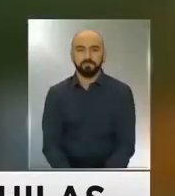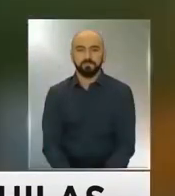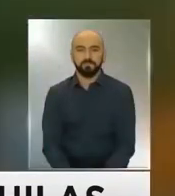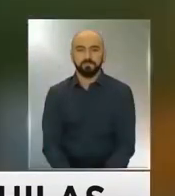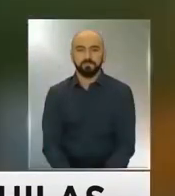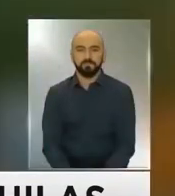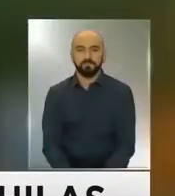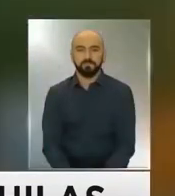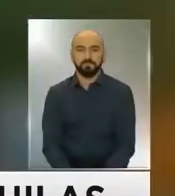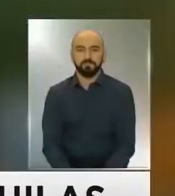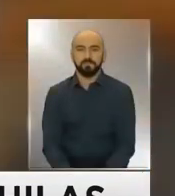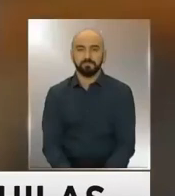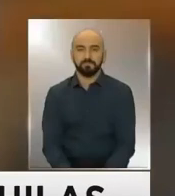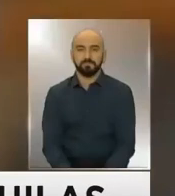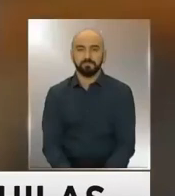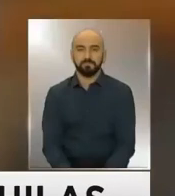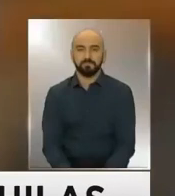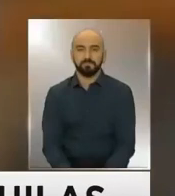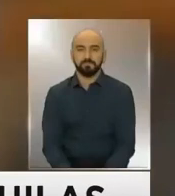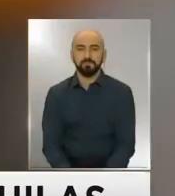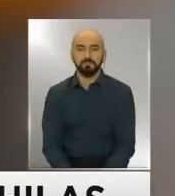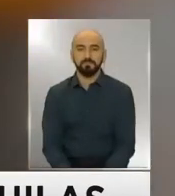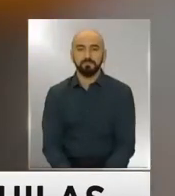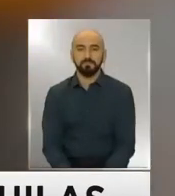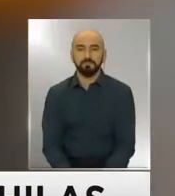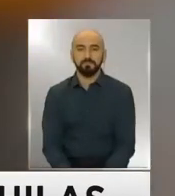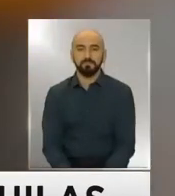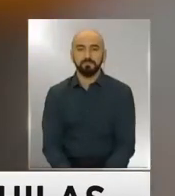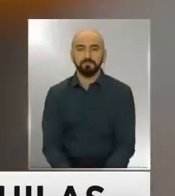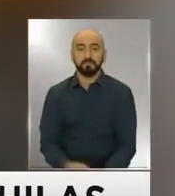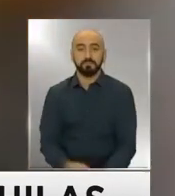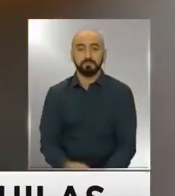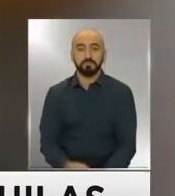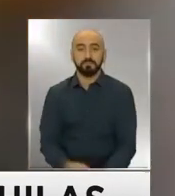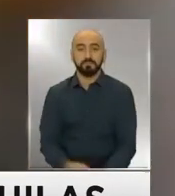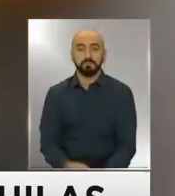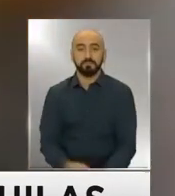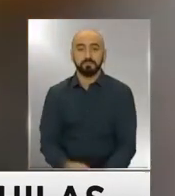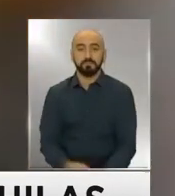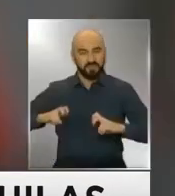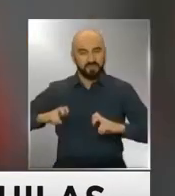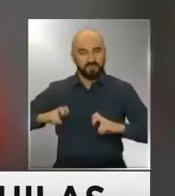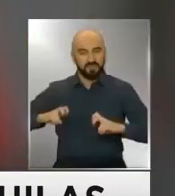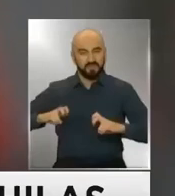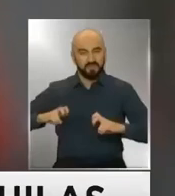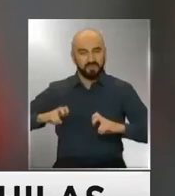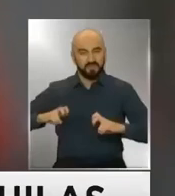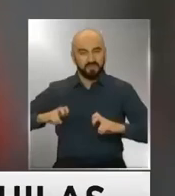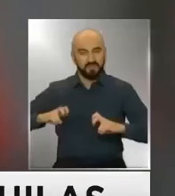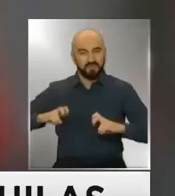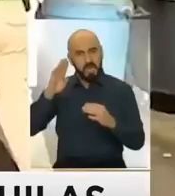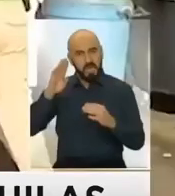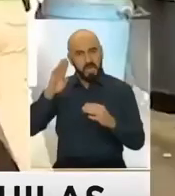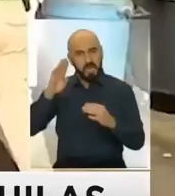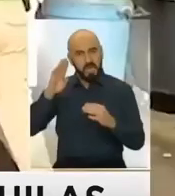En la comuna de Ñuñoa, luego de una investigación, Carabineros logró detener a 3 personas que vendían droga en forma de delivery en